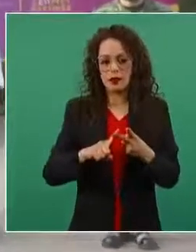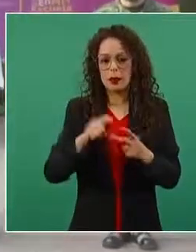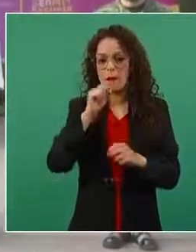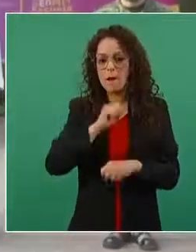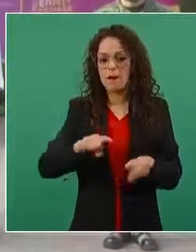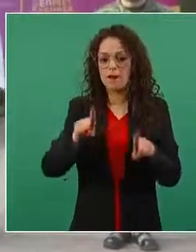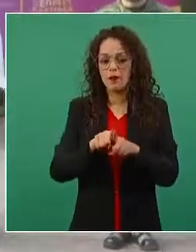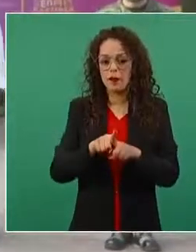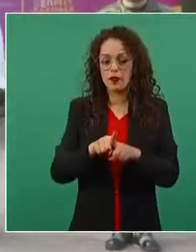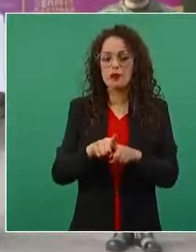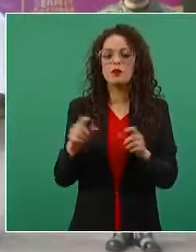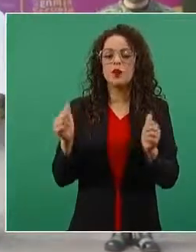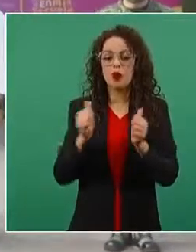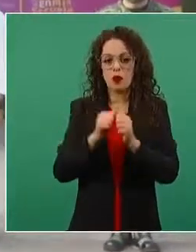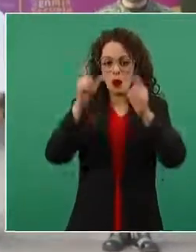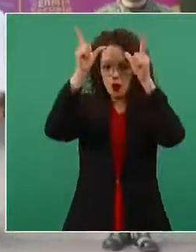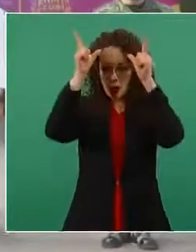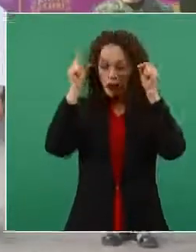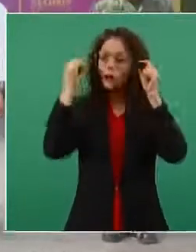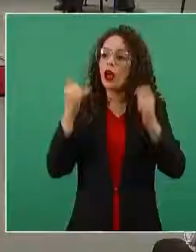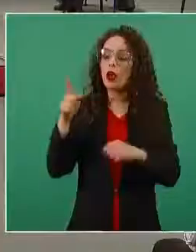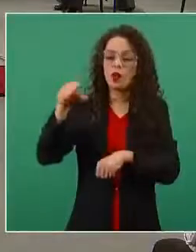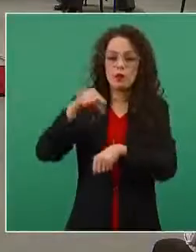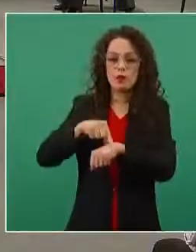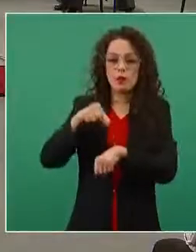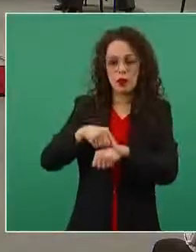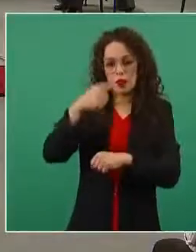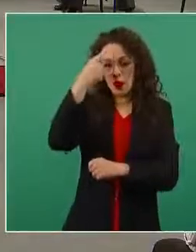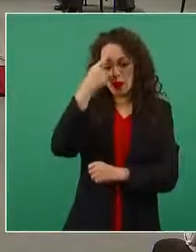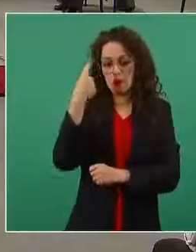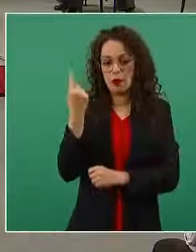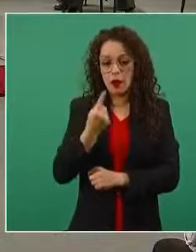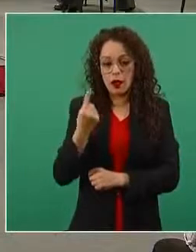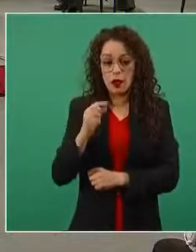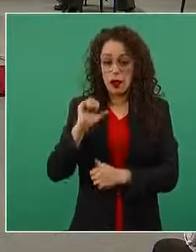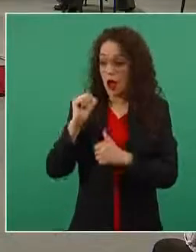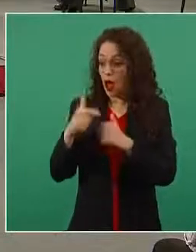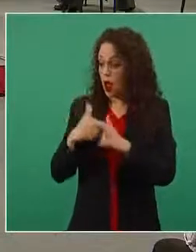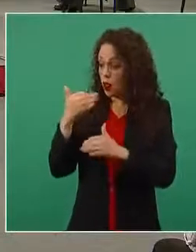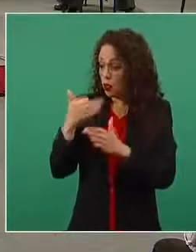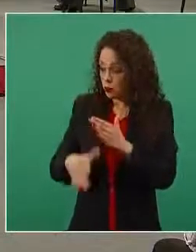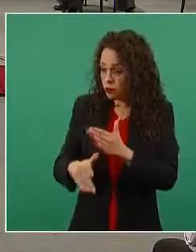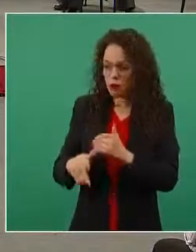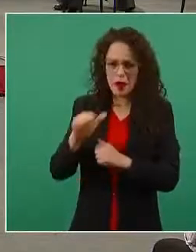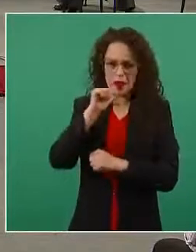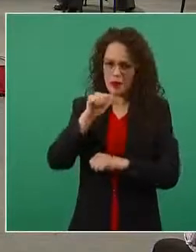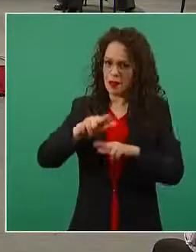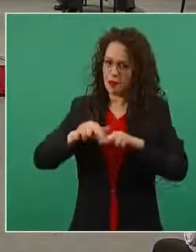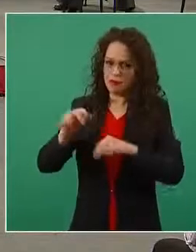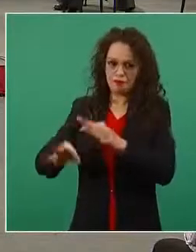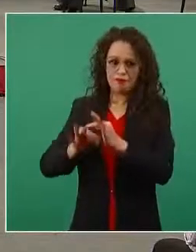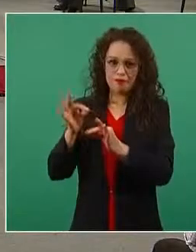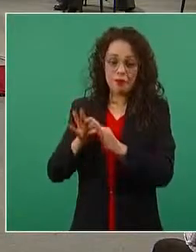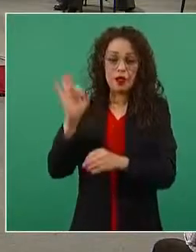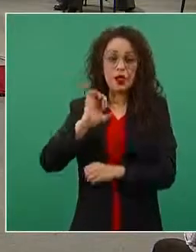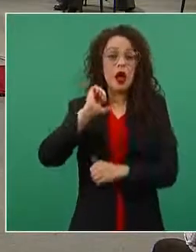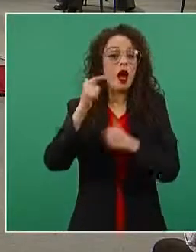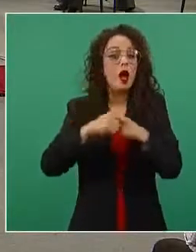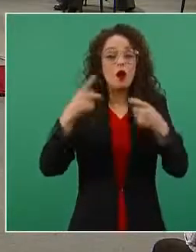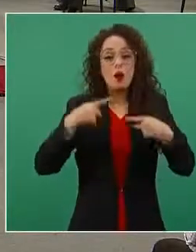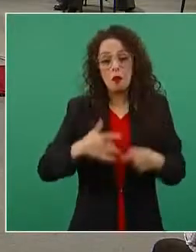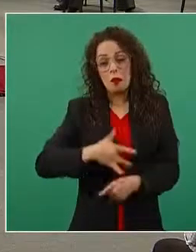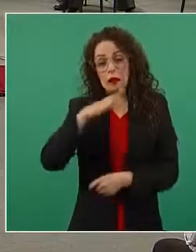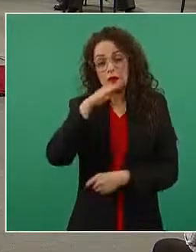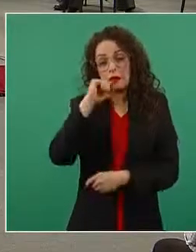con un médico y ambulancia en cada uno de los sitios para procurar que no falte nada y si alguien se pone mal, atender inmediatamente. No ha pasado. Quiero comentar un